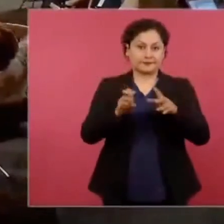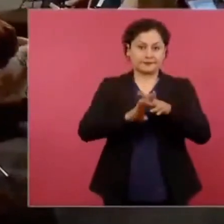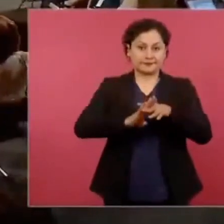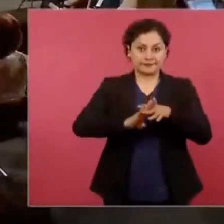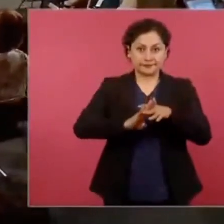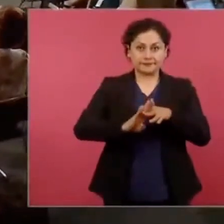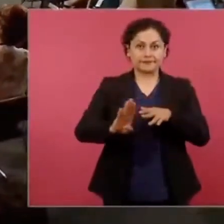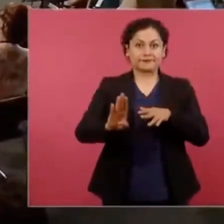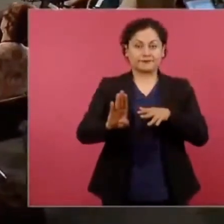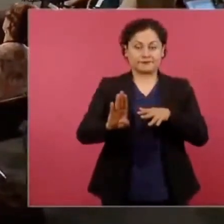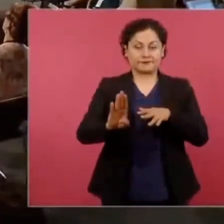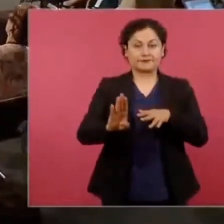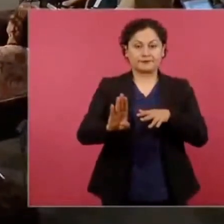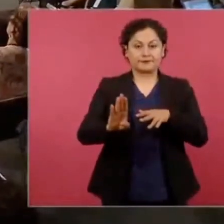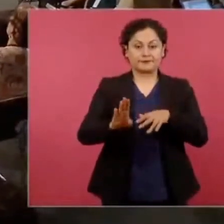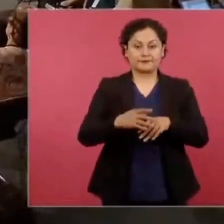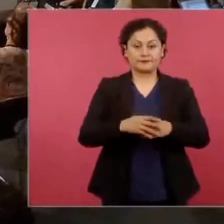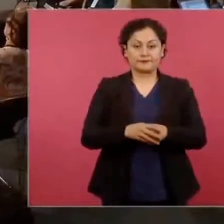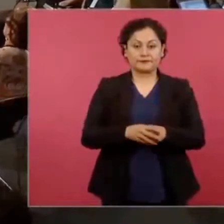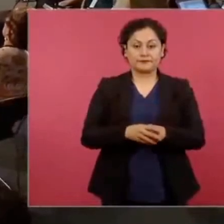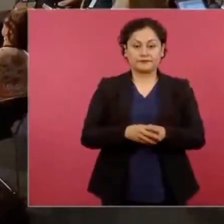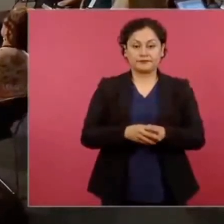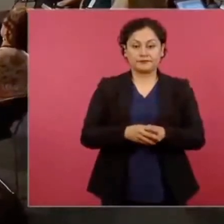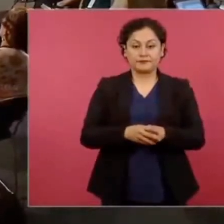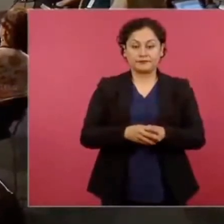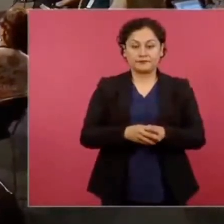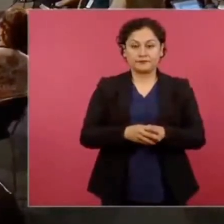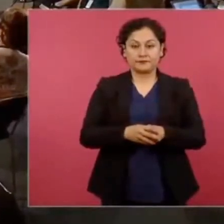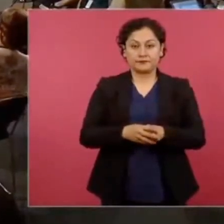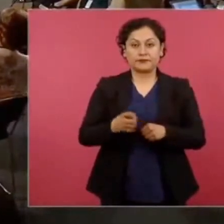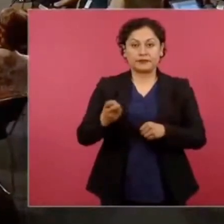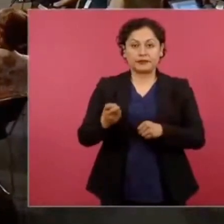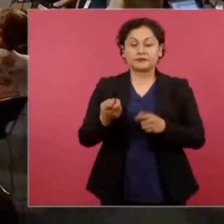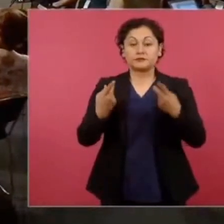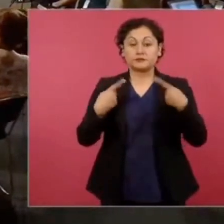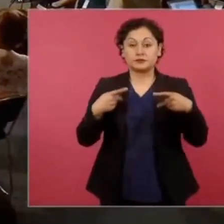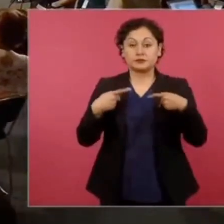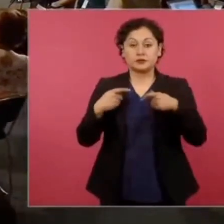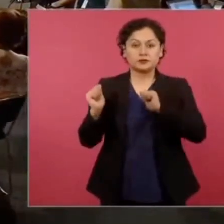que no tiene cauce legal.